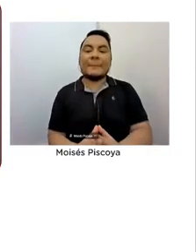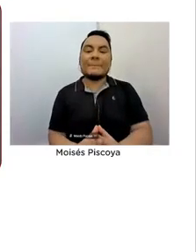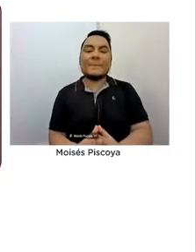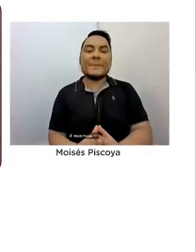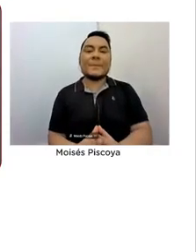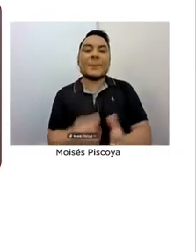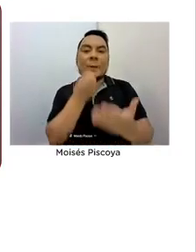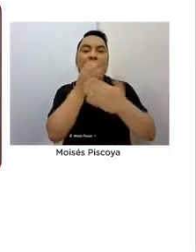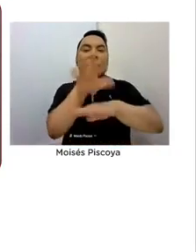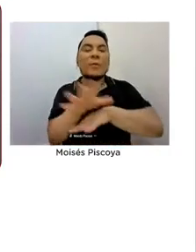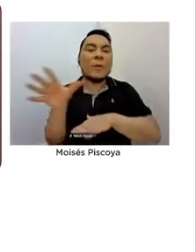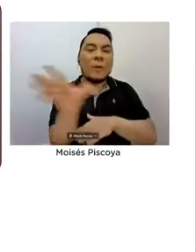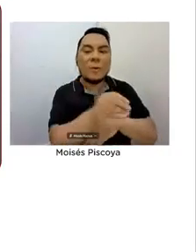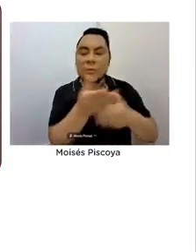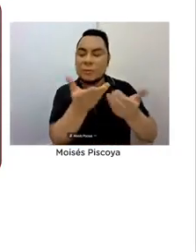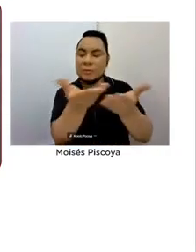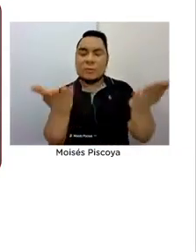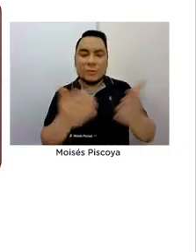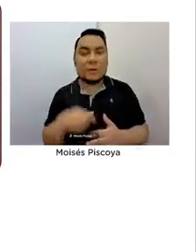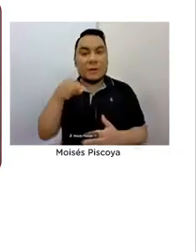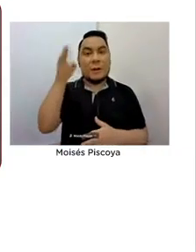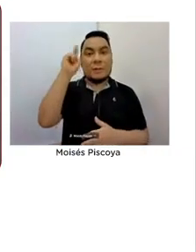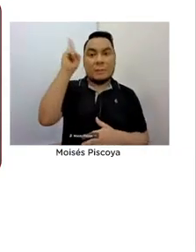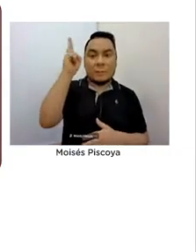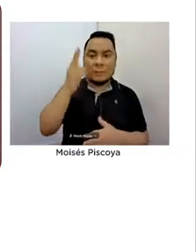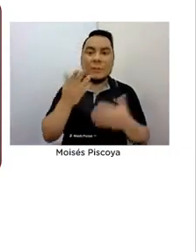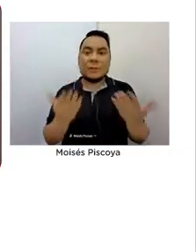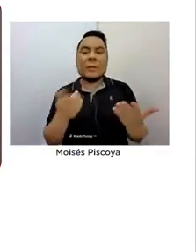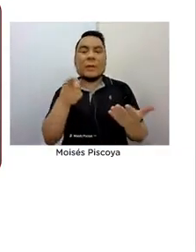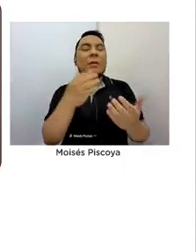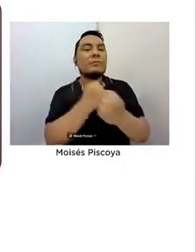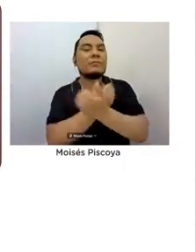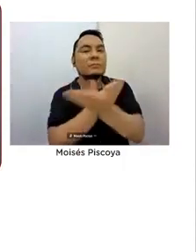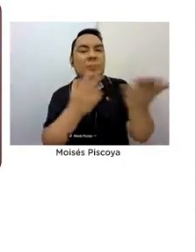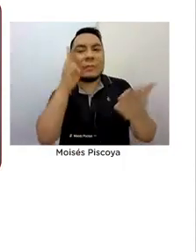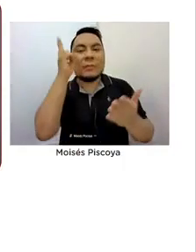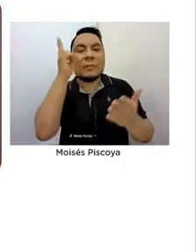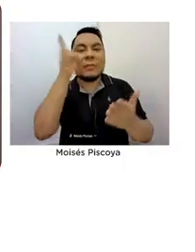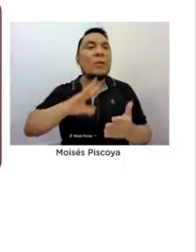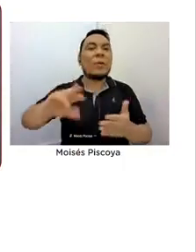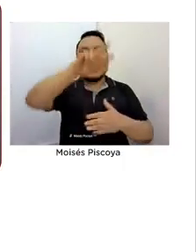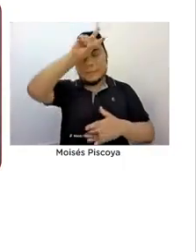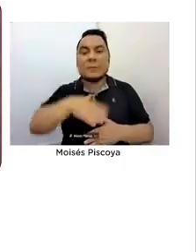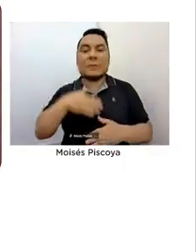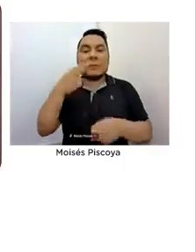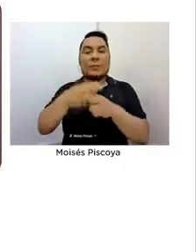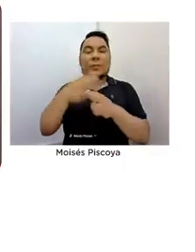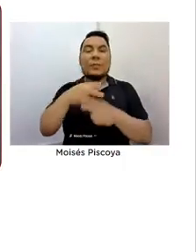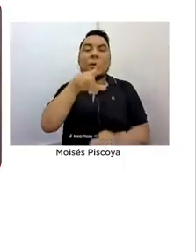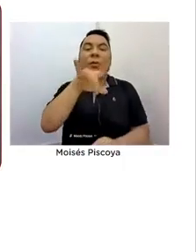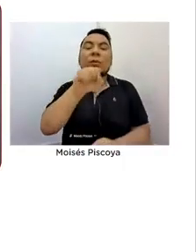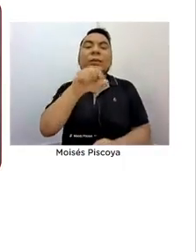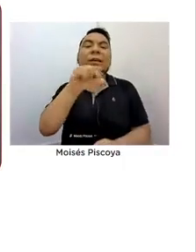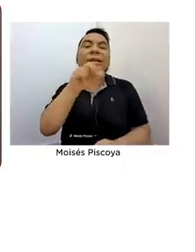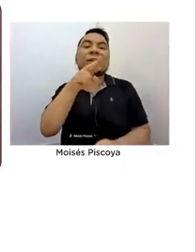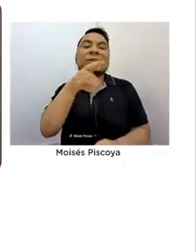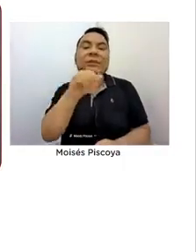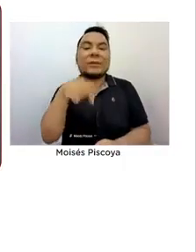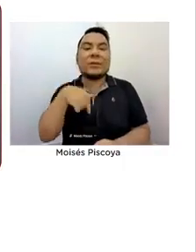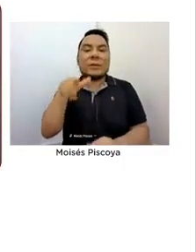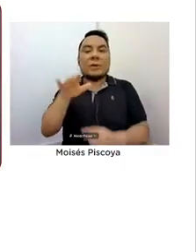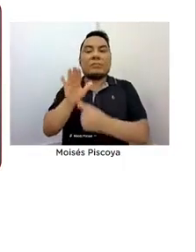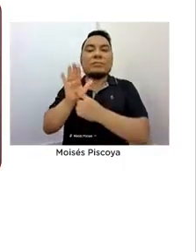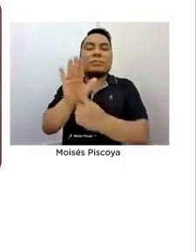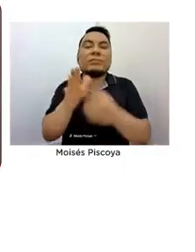Buenas tardes, tengan todos ustedes, maestros, queridas maestras de todo el país. Mi nombre es Luis García Linares y seré el presentador